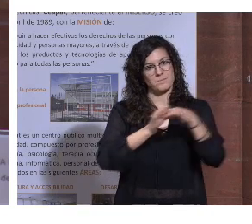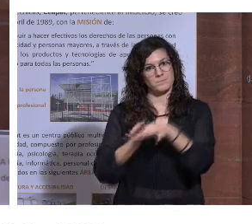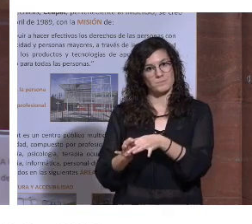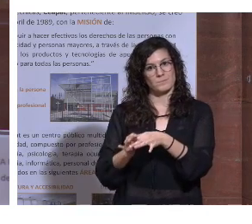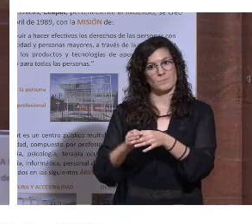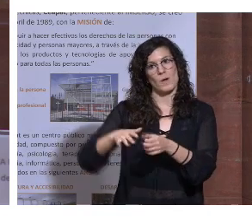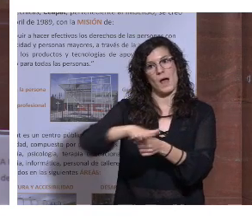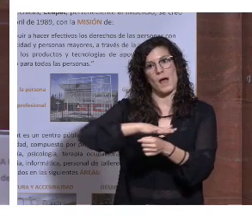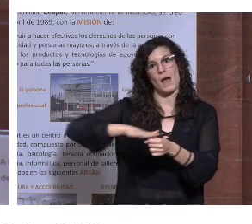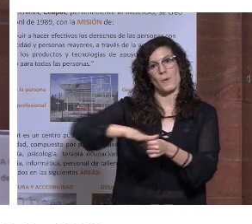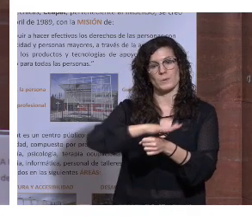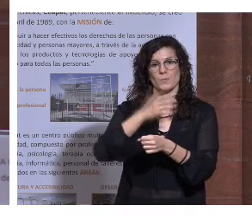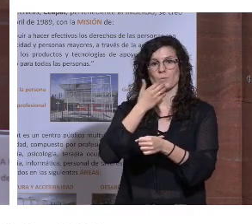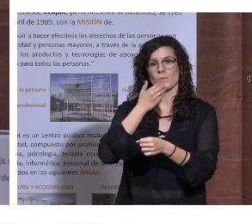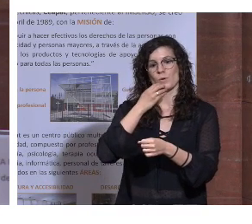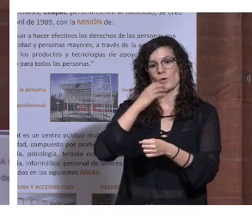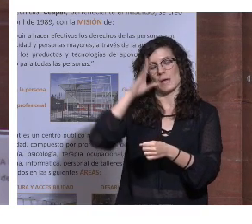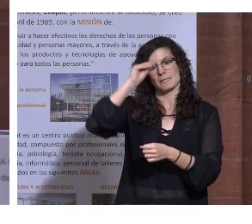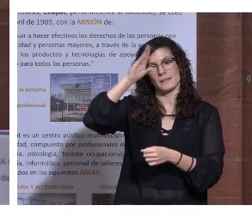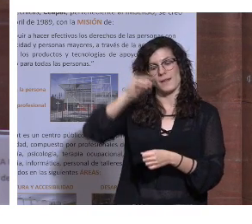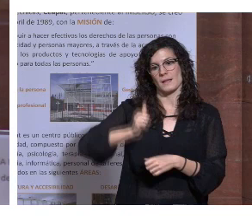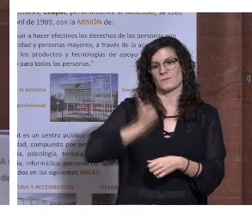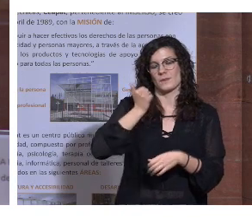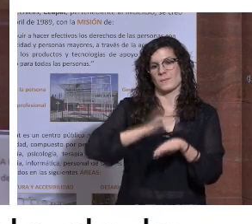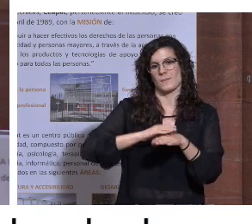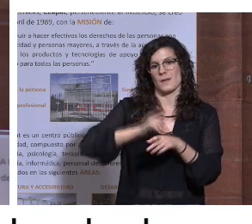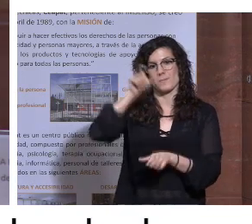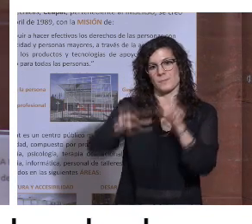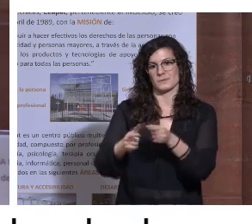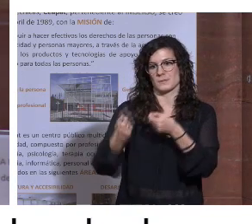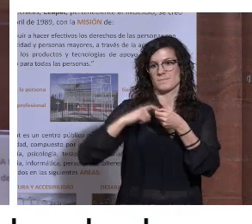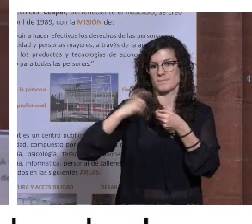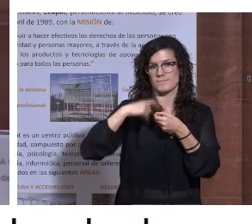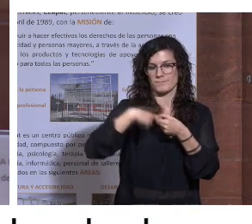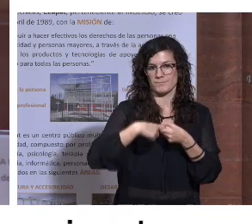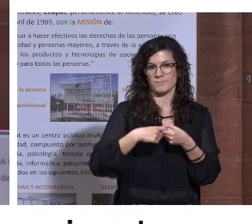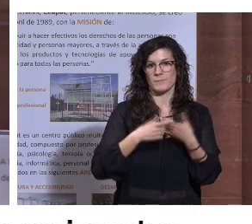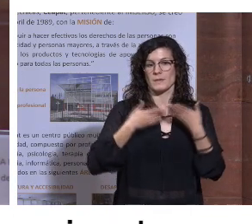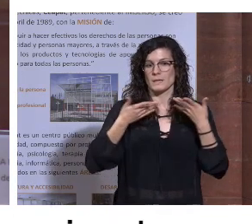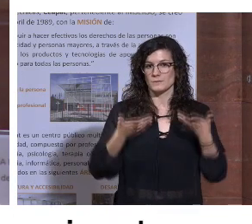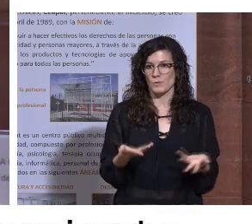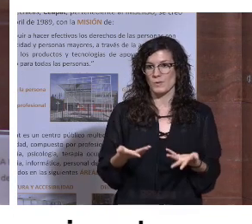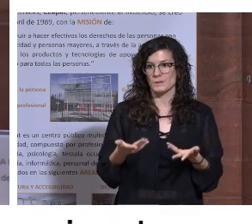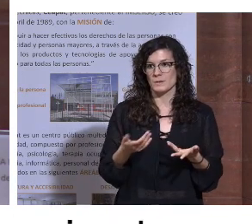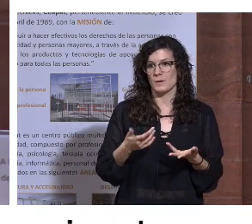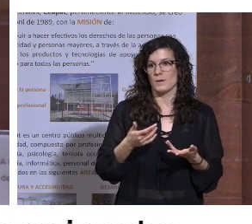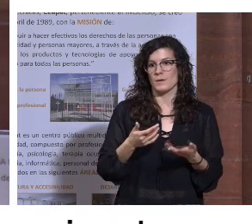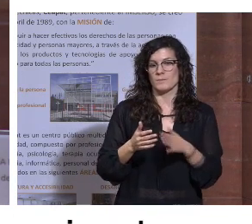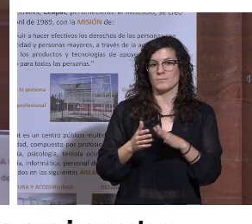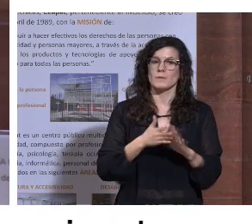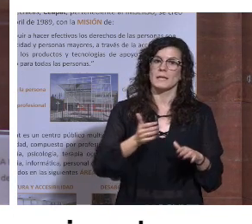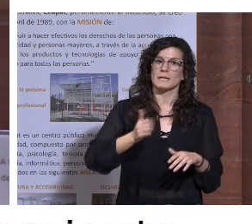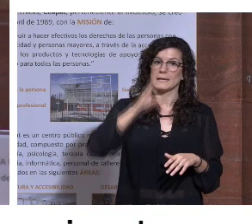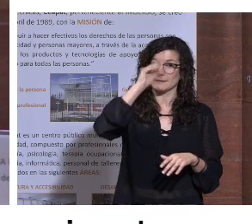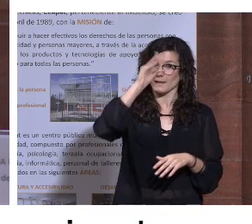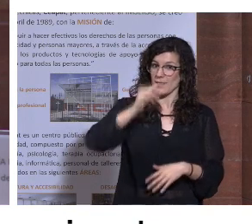en el ámbito, por ejemplo, de la inteligencia artificial en el reclutamiento, ¿no? De manera que tenemos, o sea, la inteligencia artificial tiene una cosa y